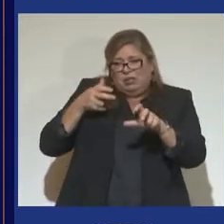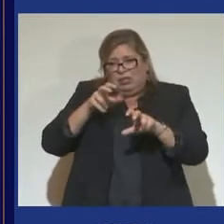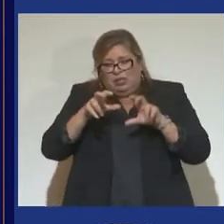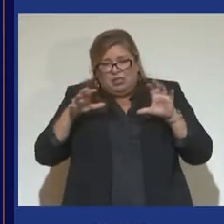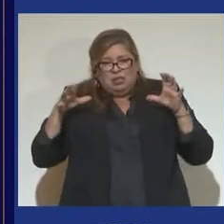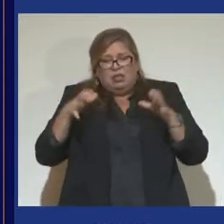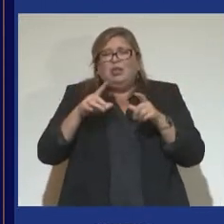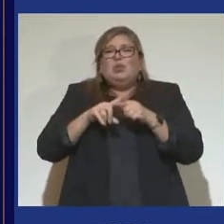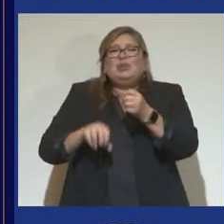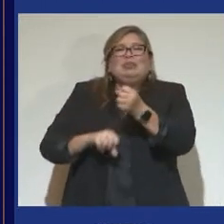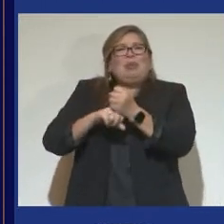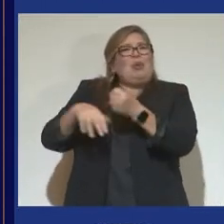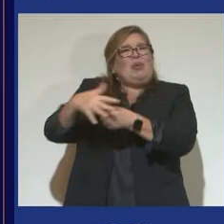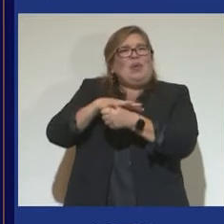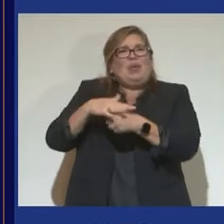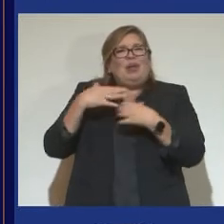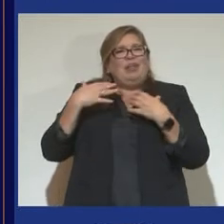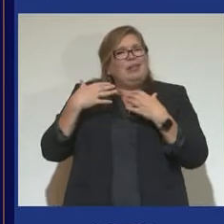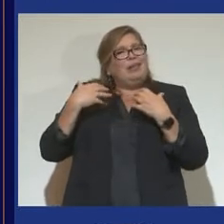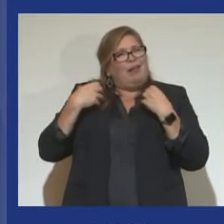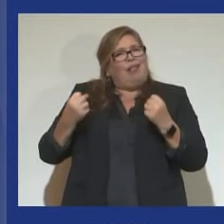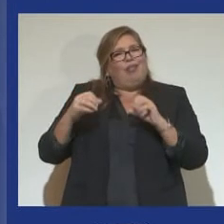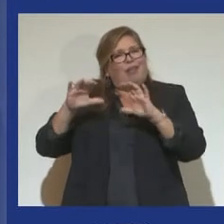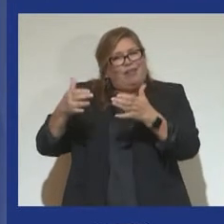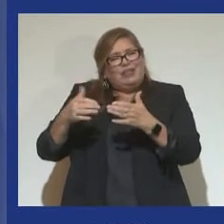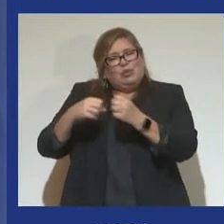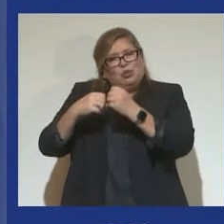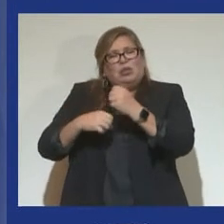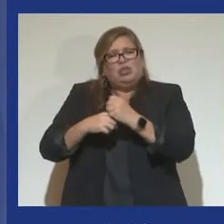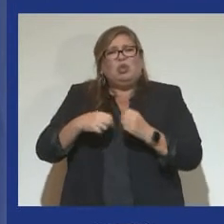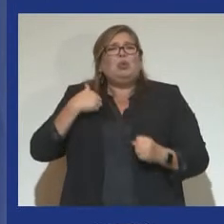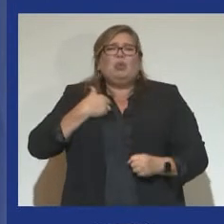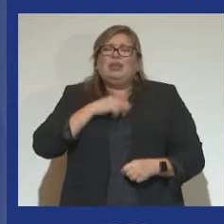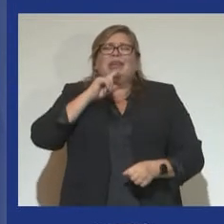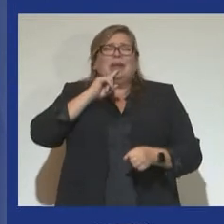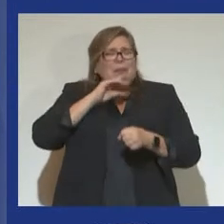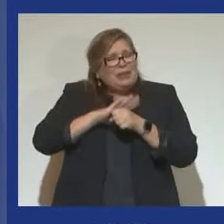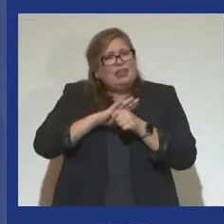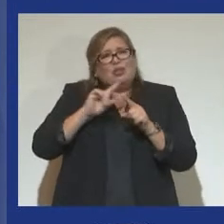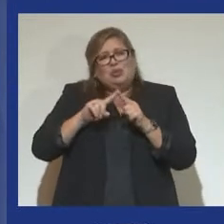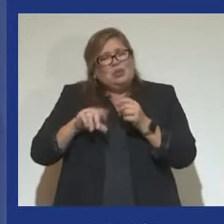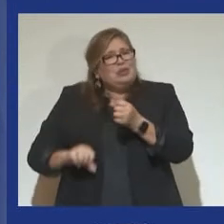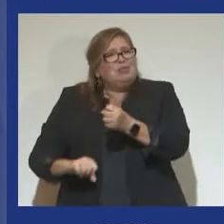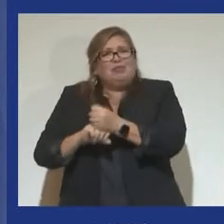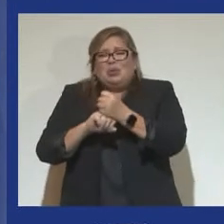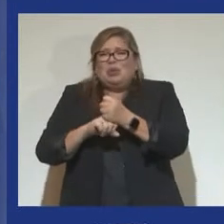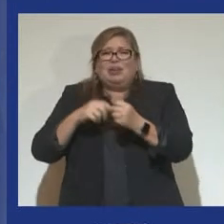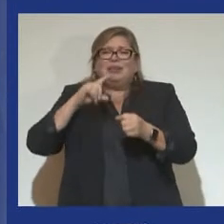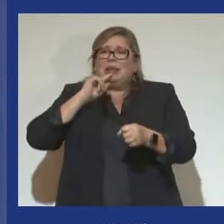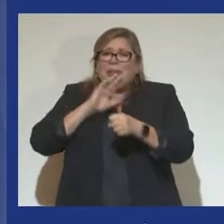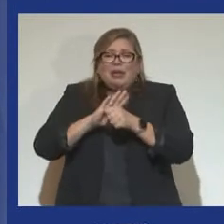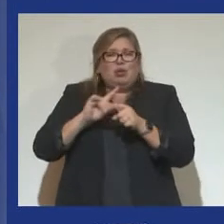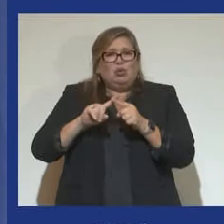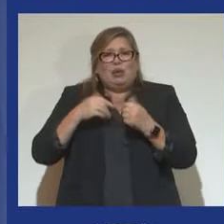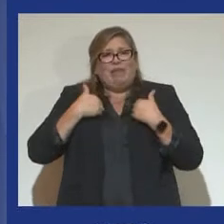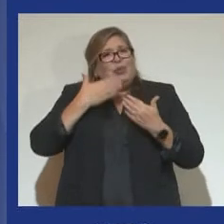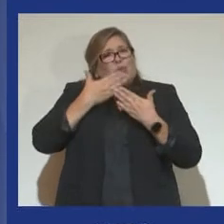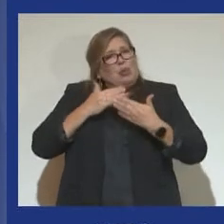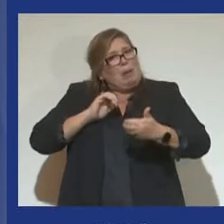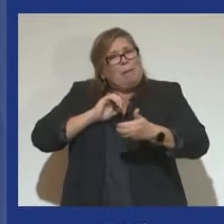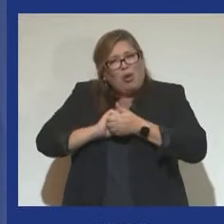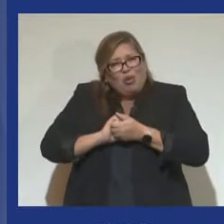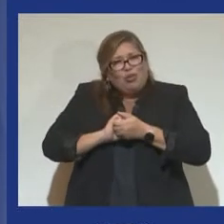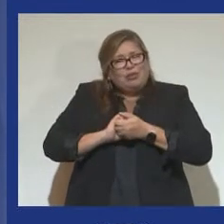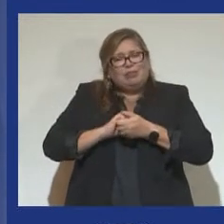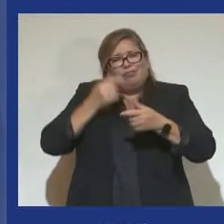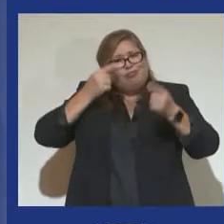ese apoyo es para la infraestructura de cuidado de salud local estamos comprometidos a esa causa y a esas colaboraciones